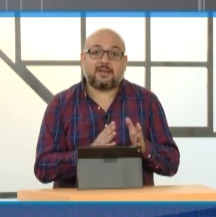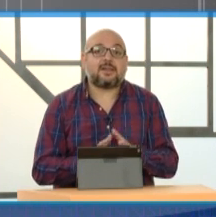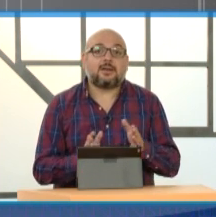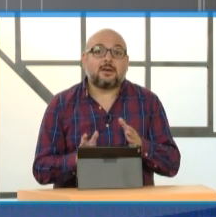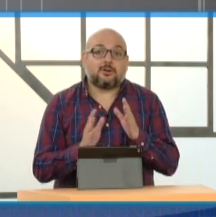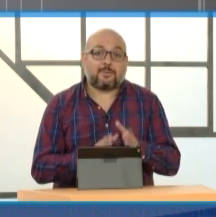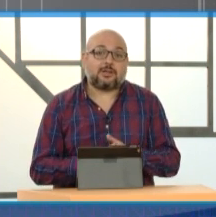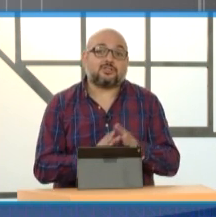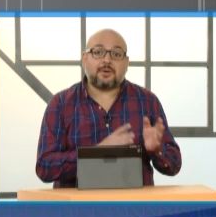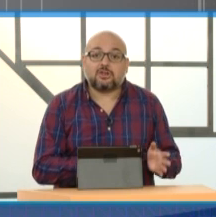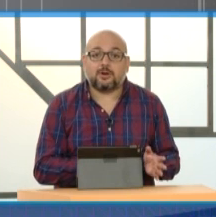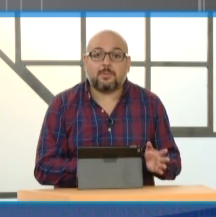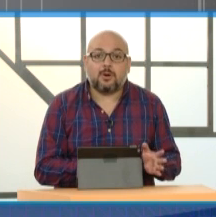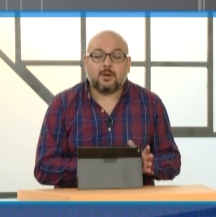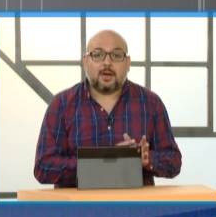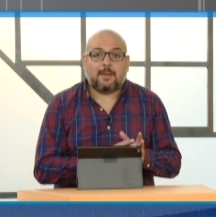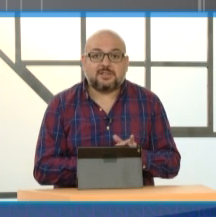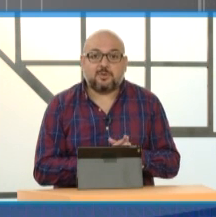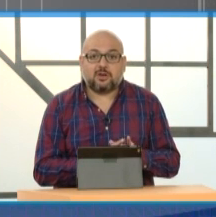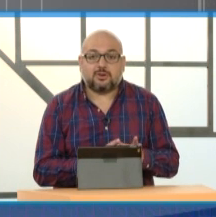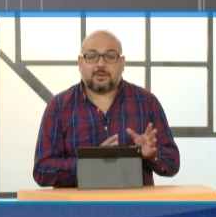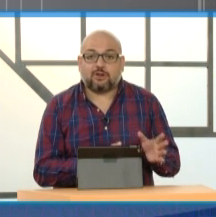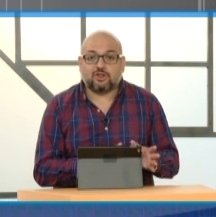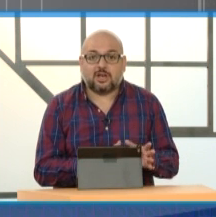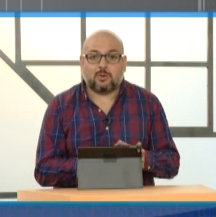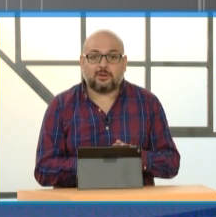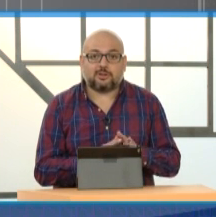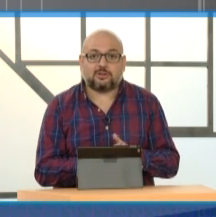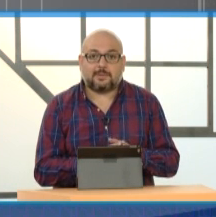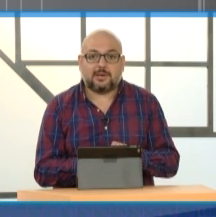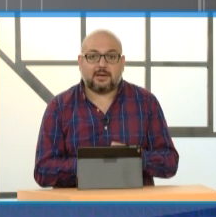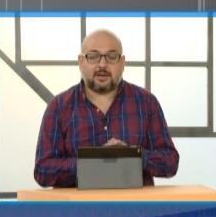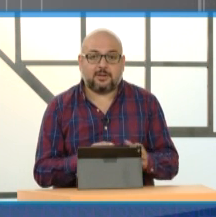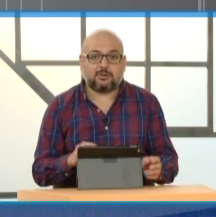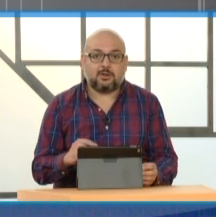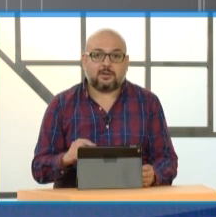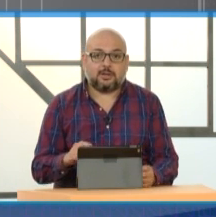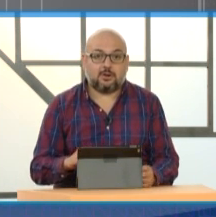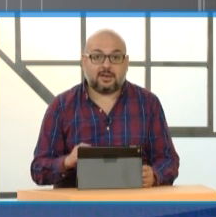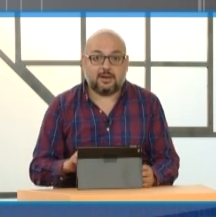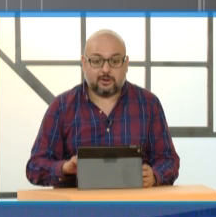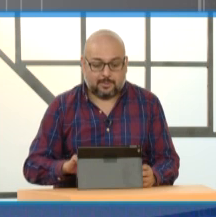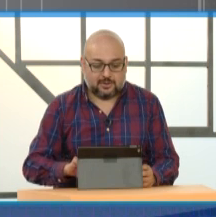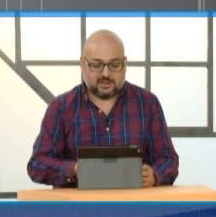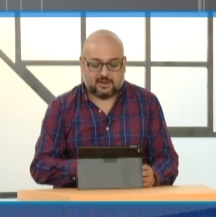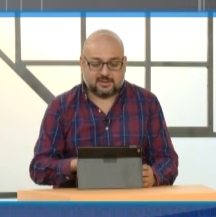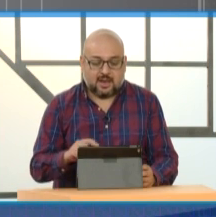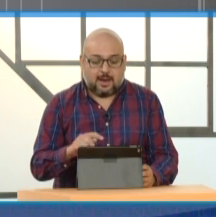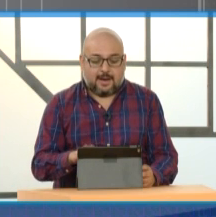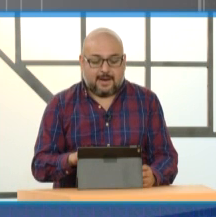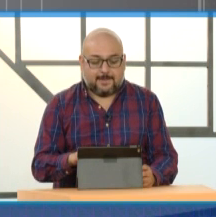sueldo. La izquierda, lo repito, ya había hecho lo mismo a principios de años en Mendoza, cuando mostró también el incremento de los legisladores